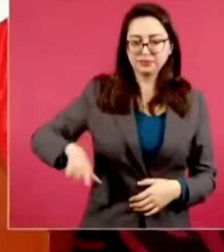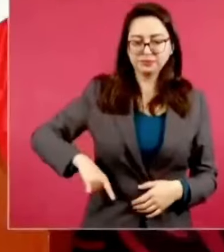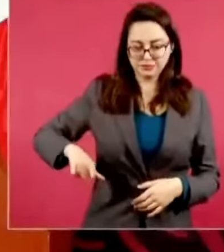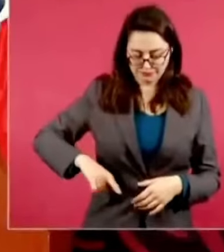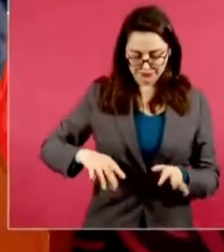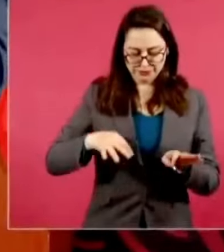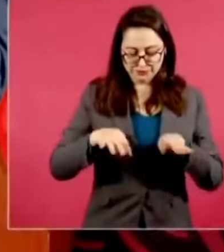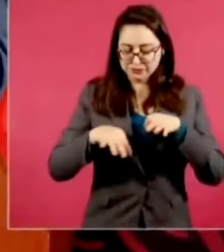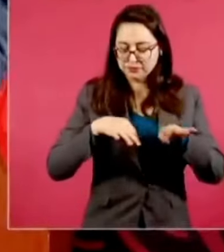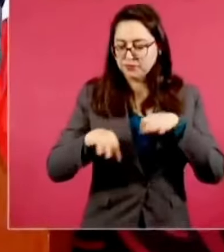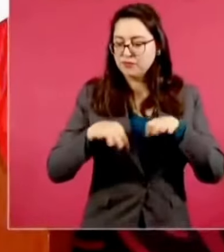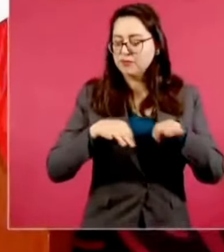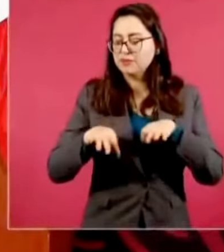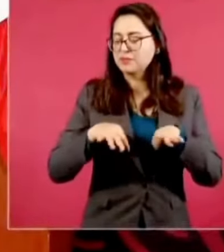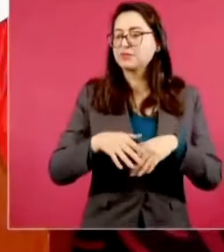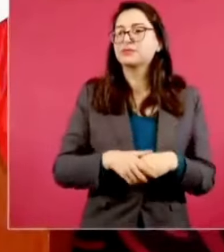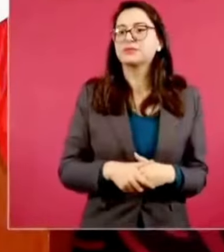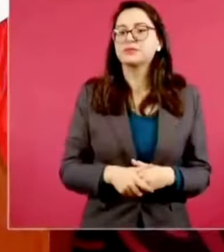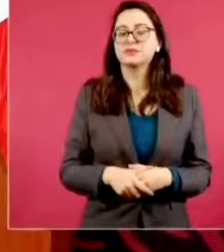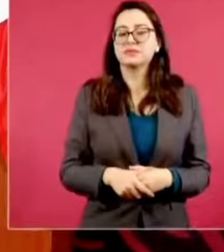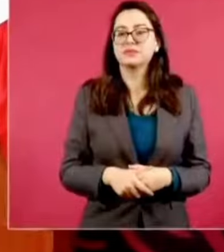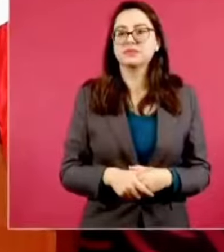y pues